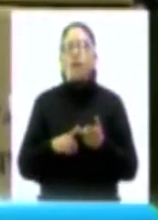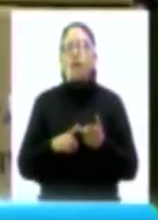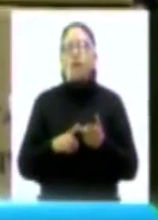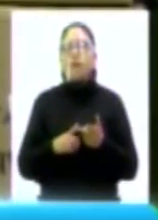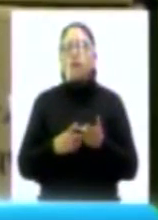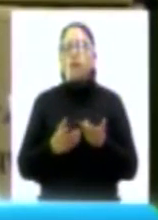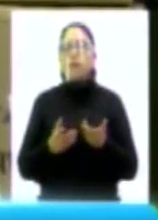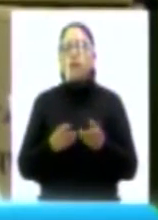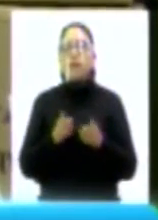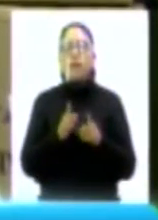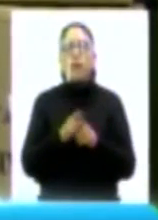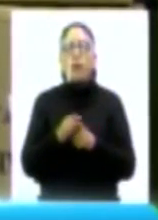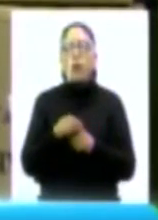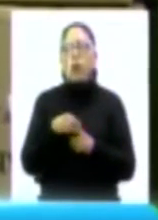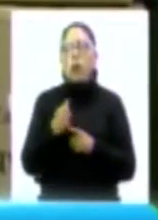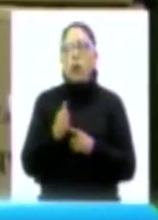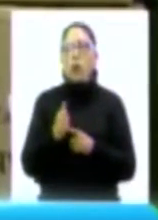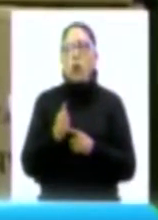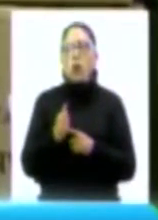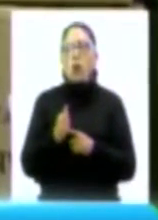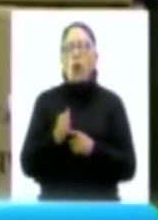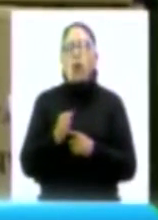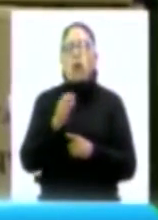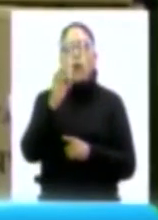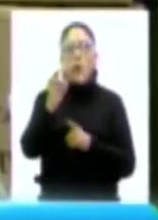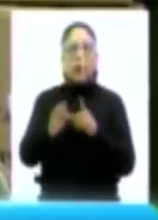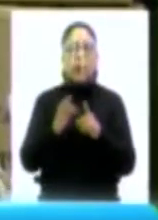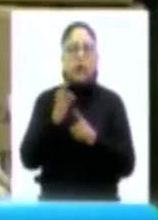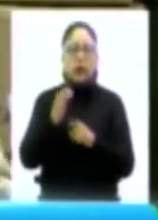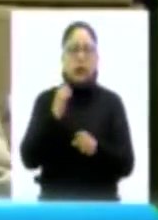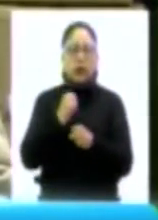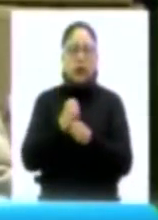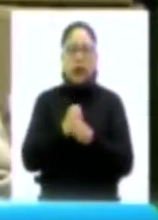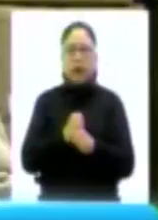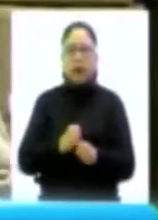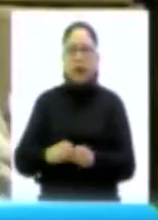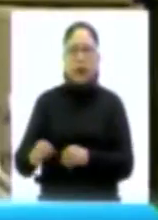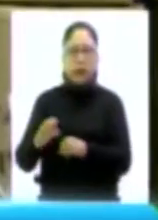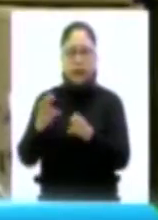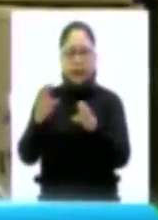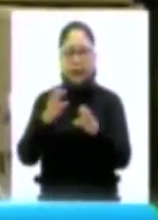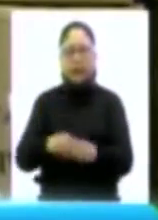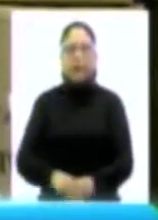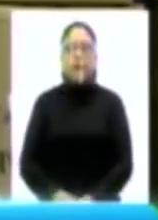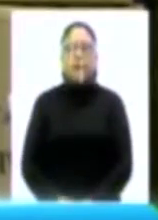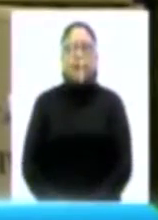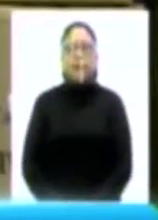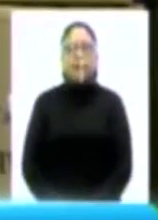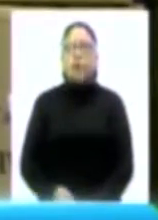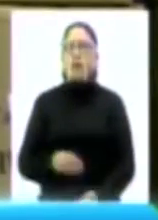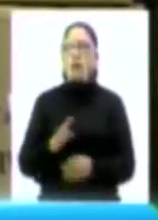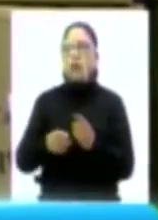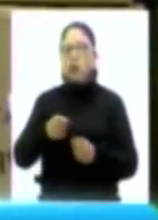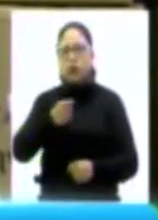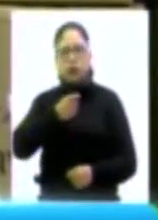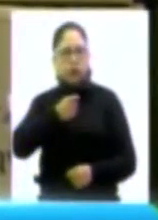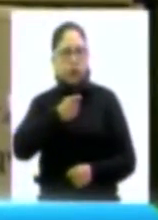y a don Octavio Urquizo de la Federación de Trabajadores de Caminos, y a toda la prensa,